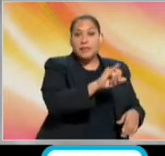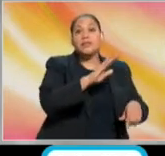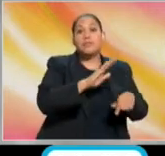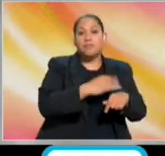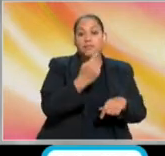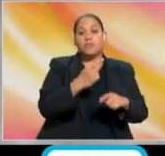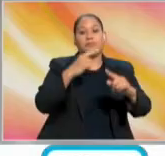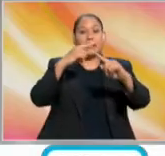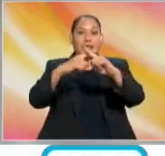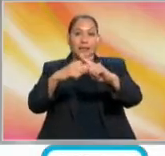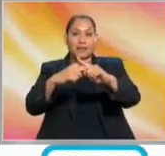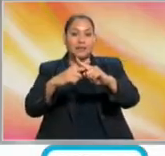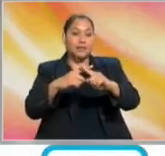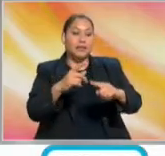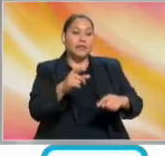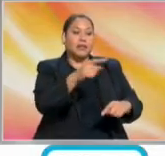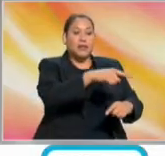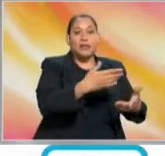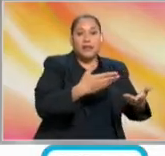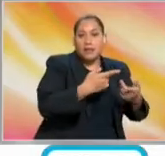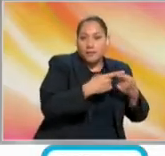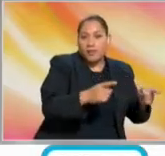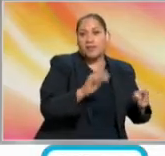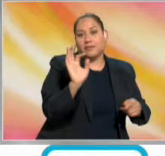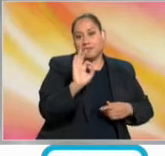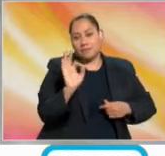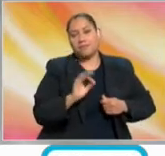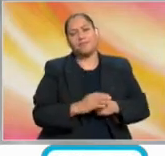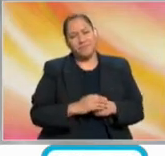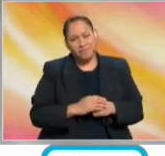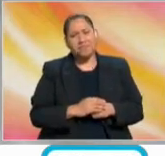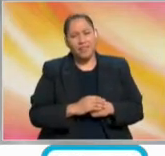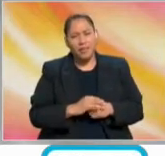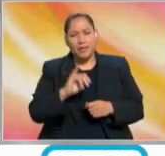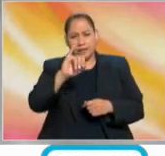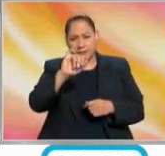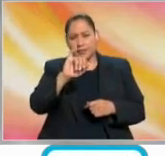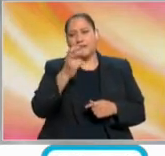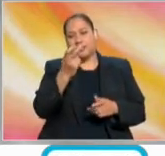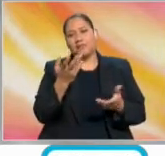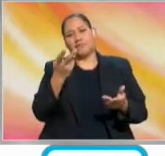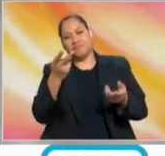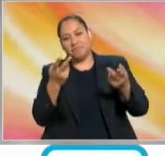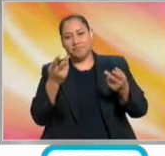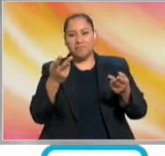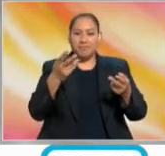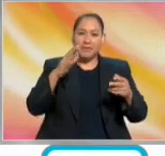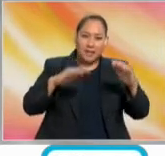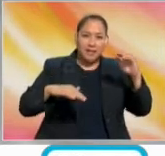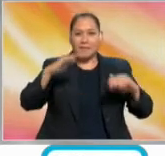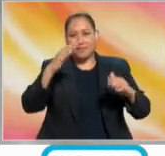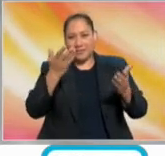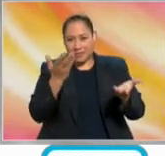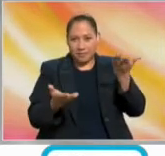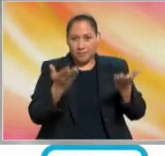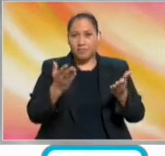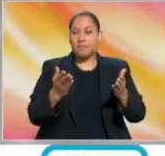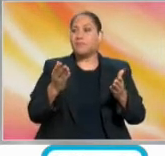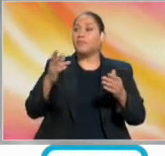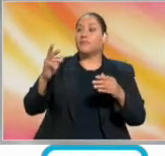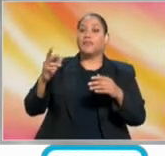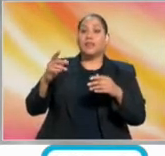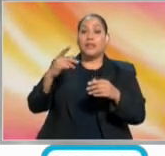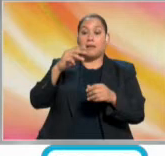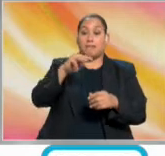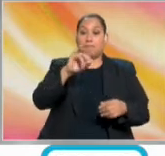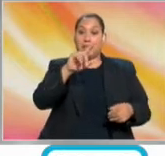anterior? ¿La X? La X, ¿sí? Mira, tiene mucho que ver, pero también esto radica variables de afuera, porque los millennials son la